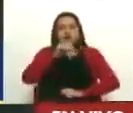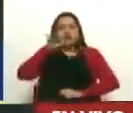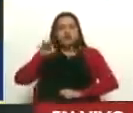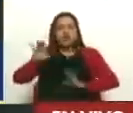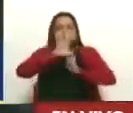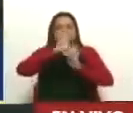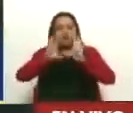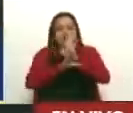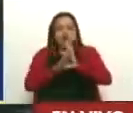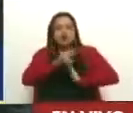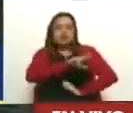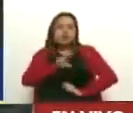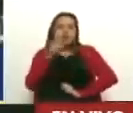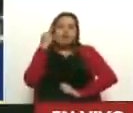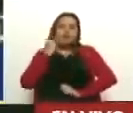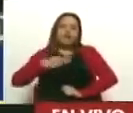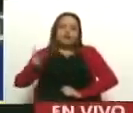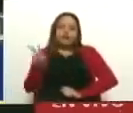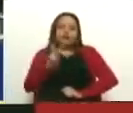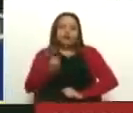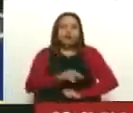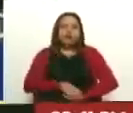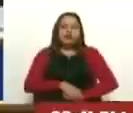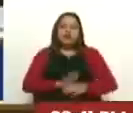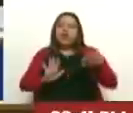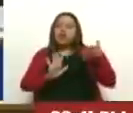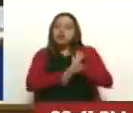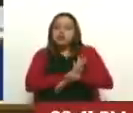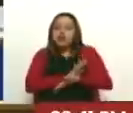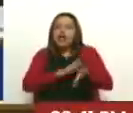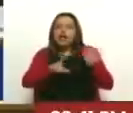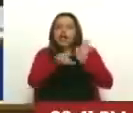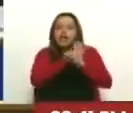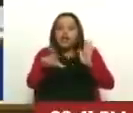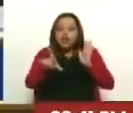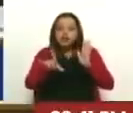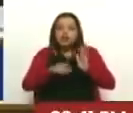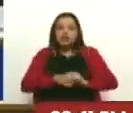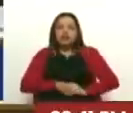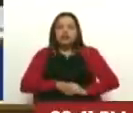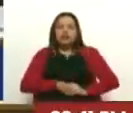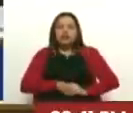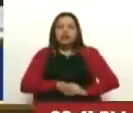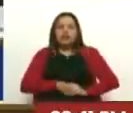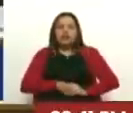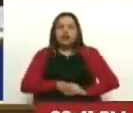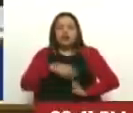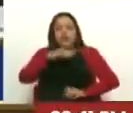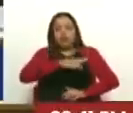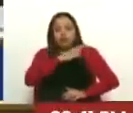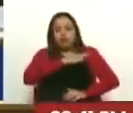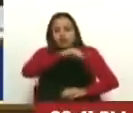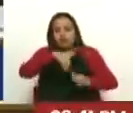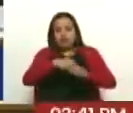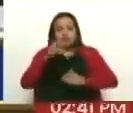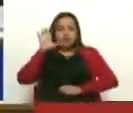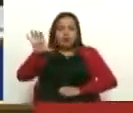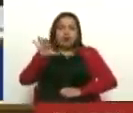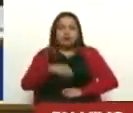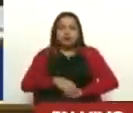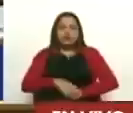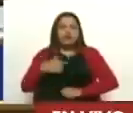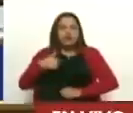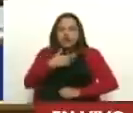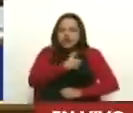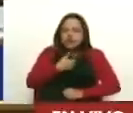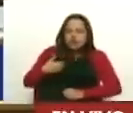de la República Bolivariana de Venezuela referente a las leyes orgánicas de la República. Yo